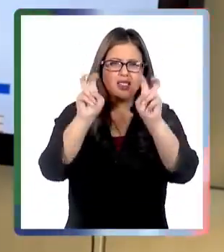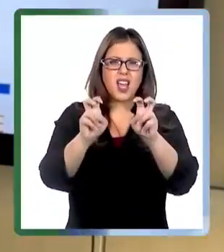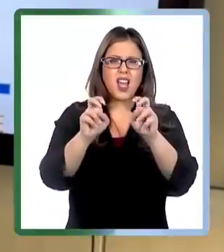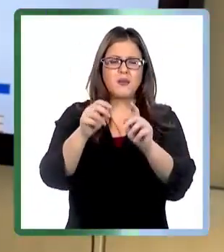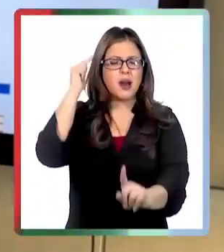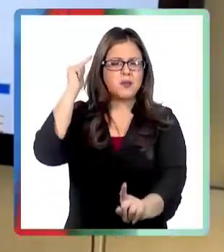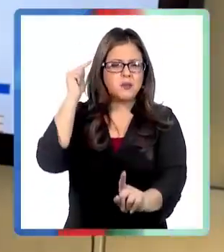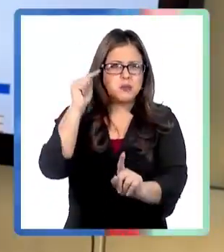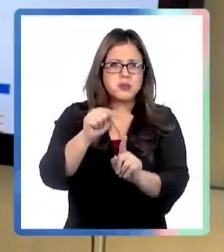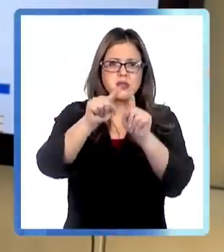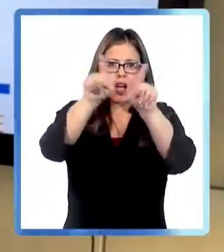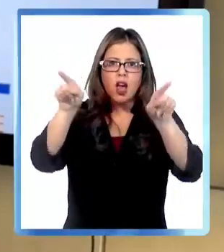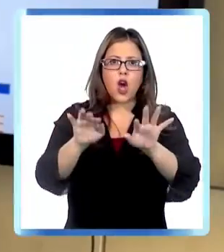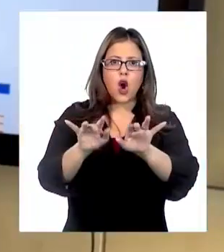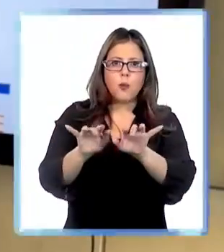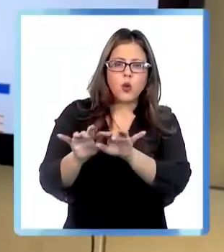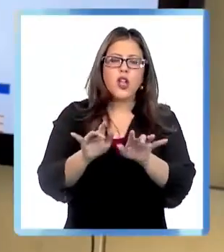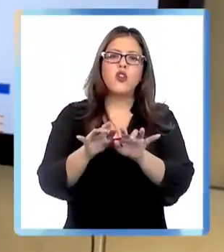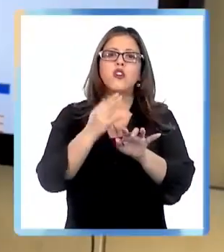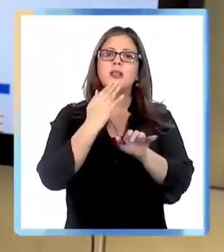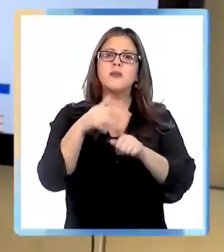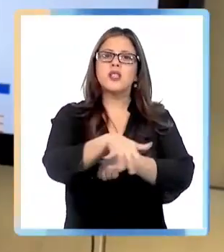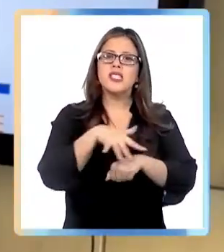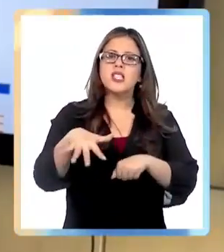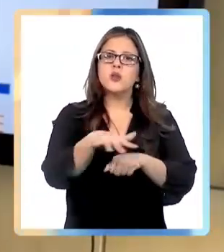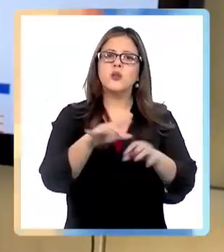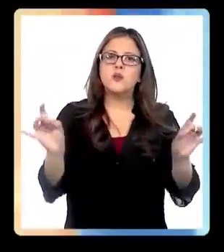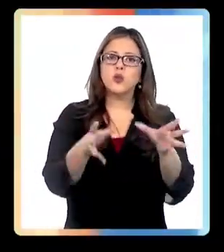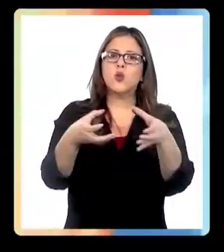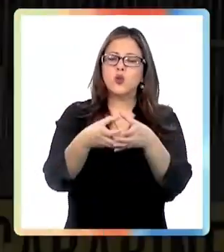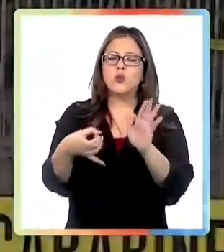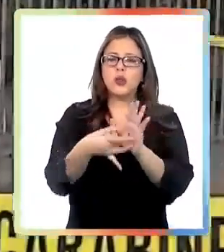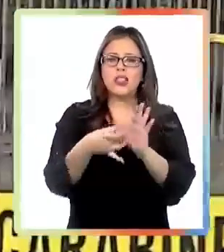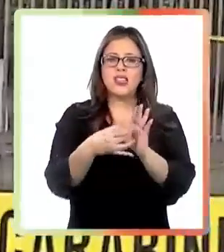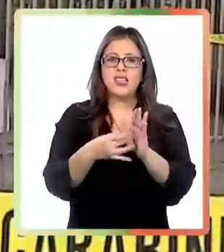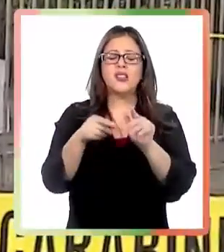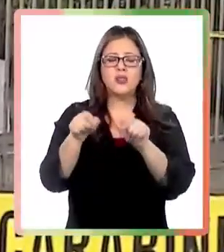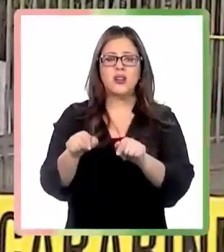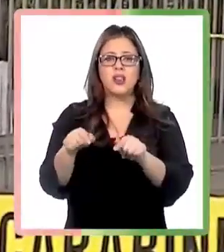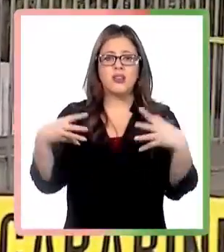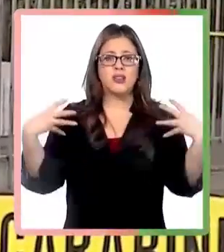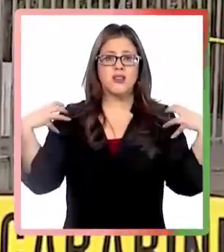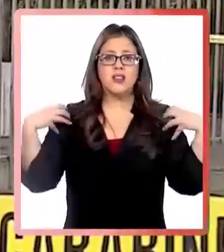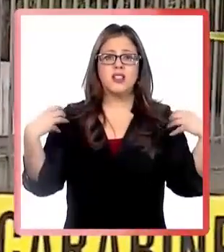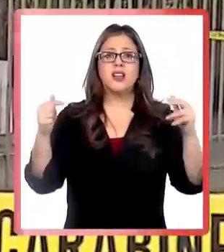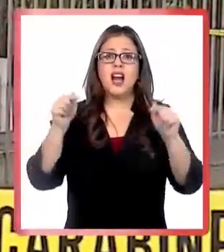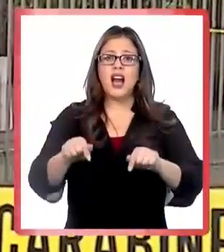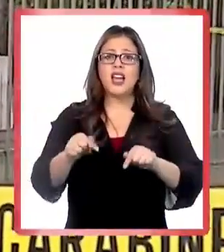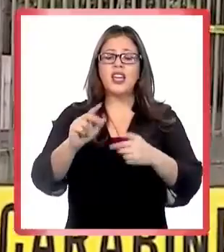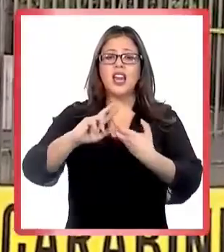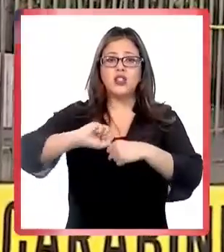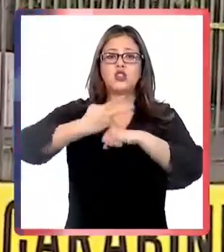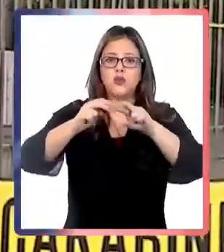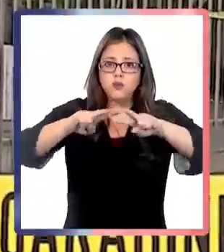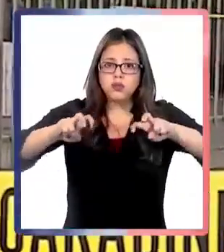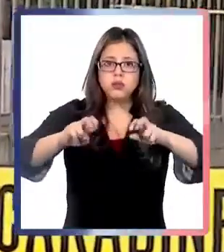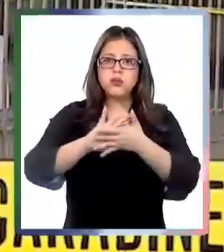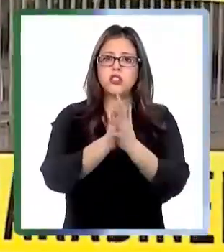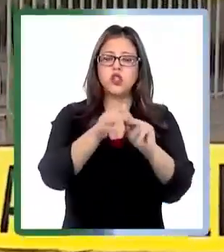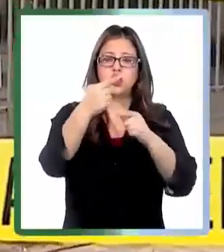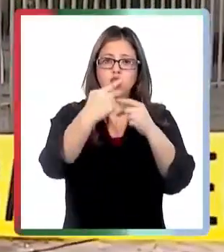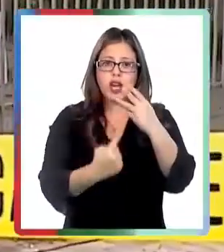de que eventualmente puede existir una banda criminal detrás de estos ilícitos, es que se va a abordar la investigación de todos estos hechos como un fenómeno